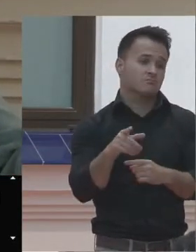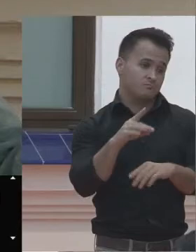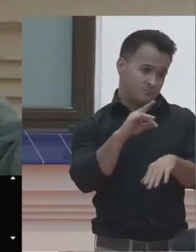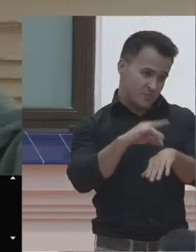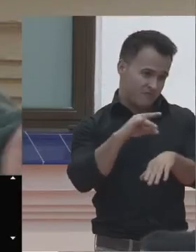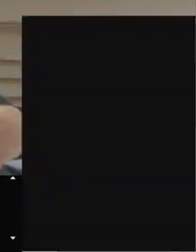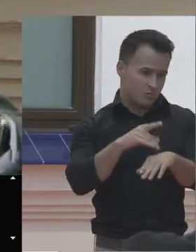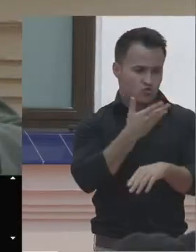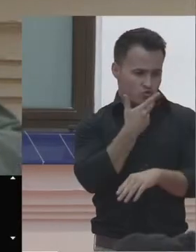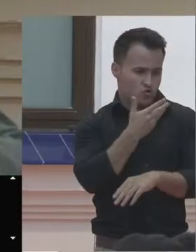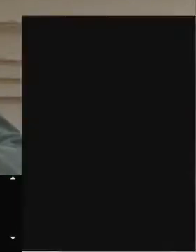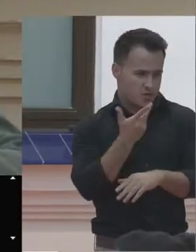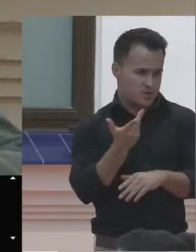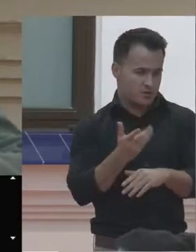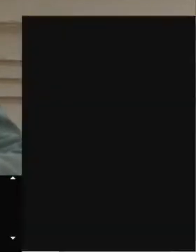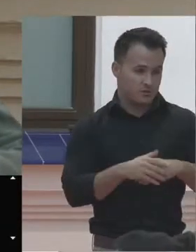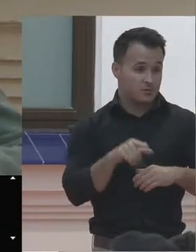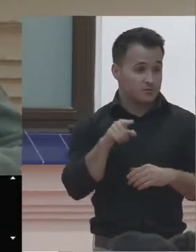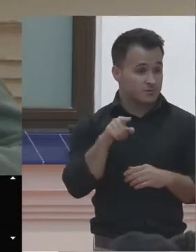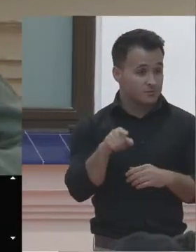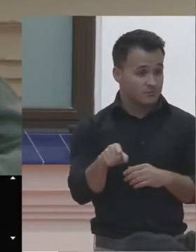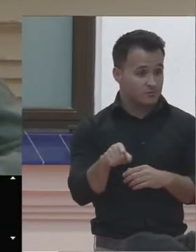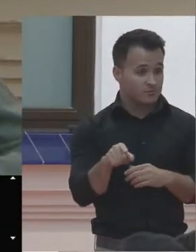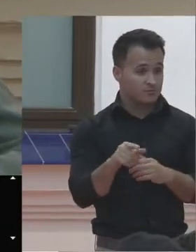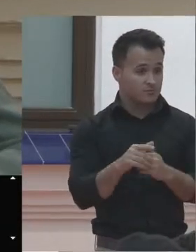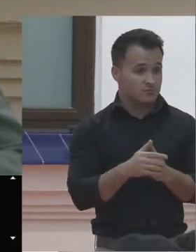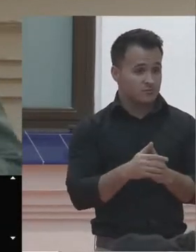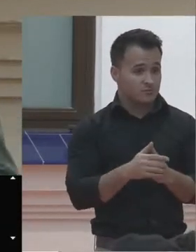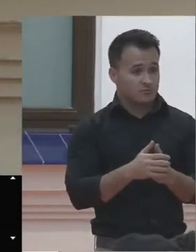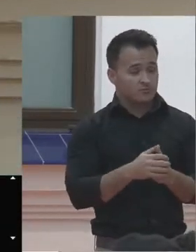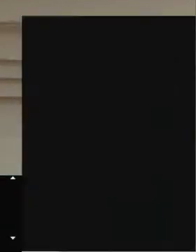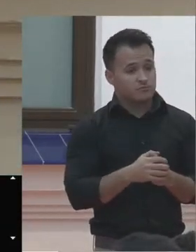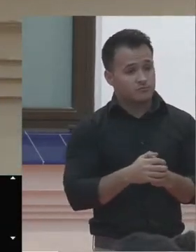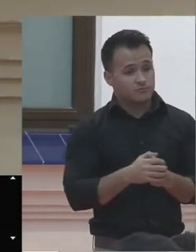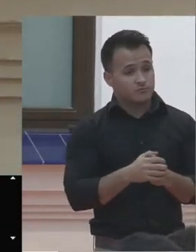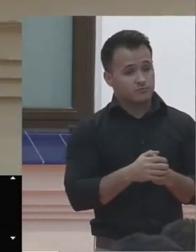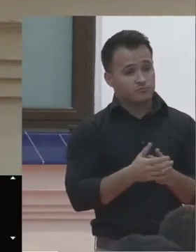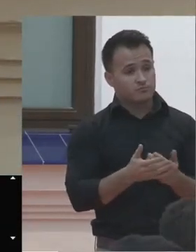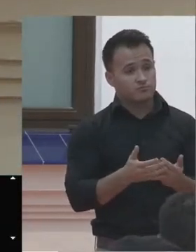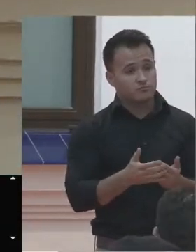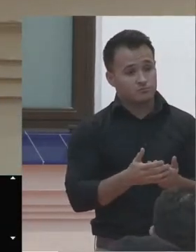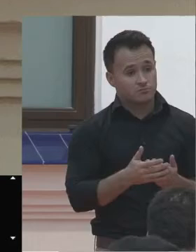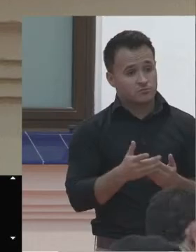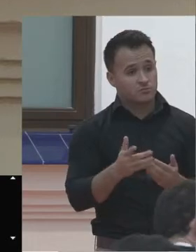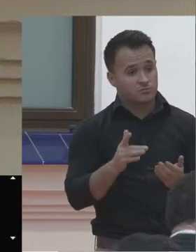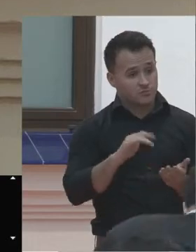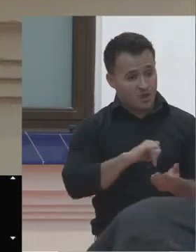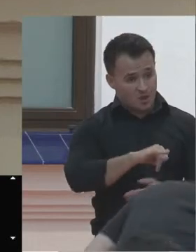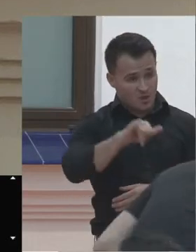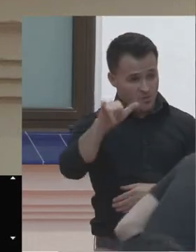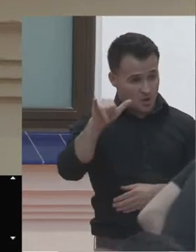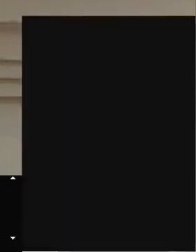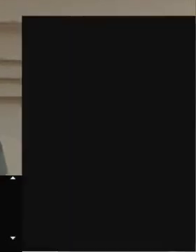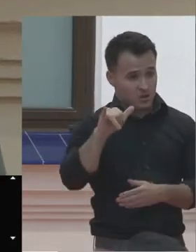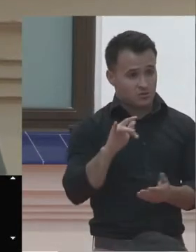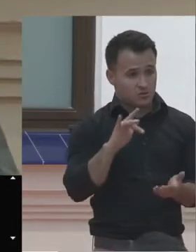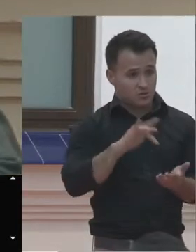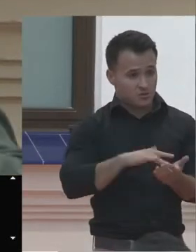transporte aéreo. Eso cuando hablamos de Iberia, pero cuando el de Telefónica diseña un